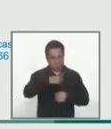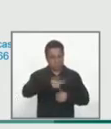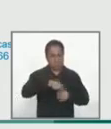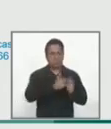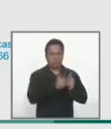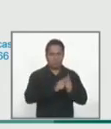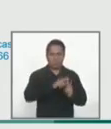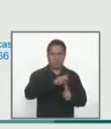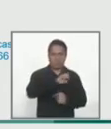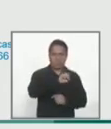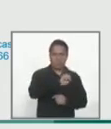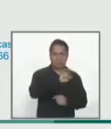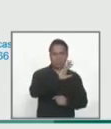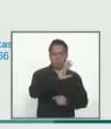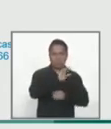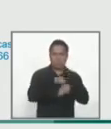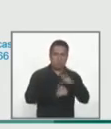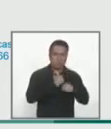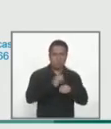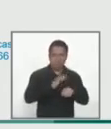población de 65 años y más,